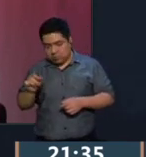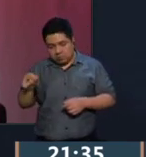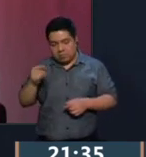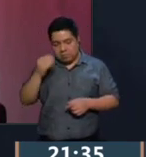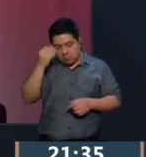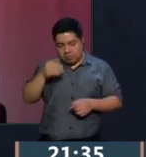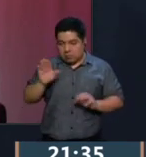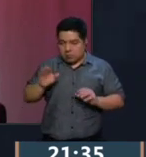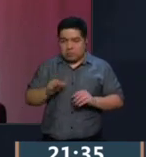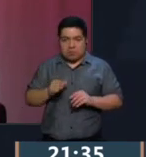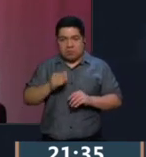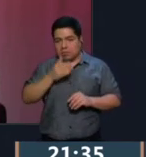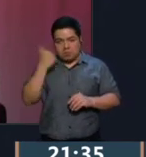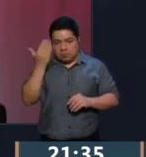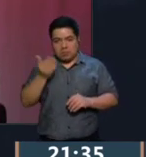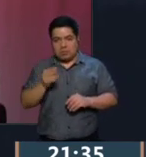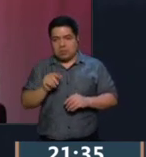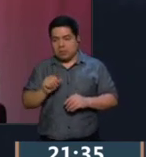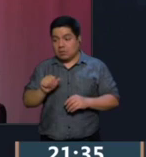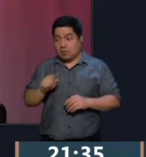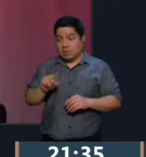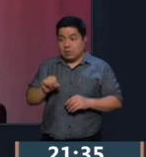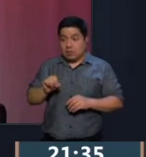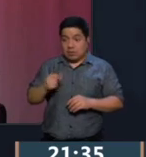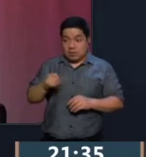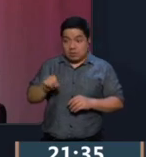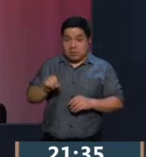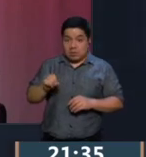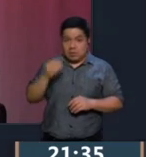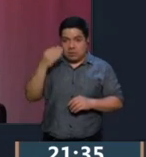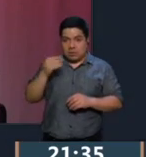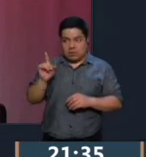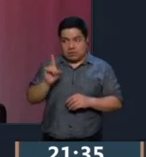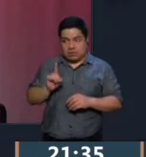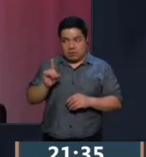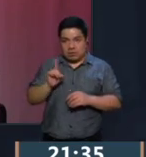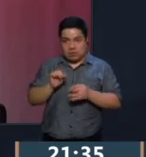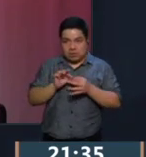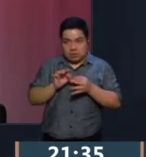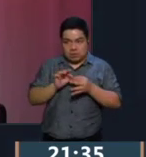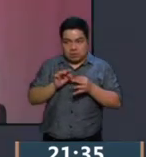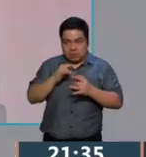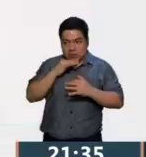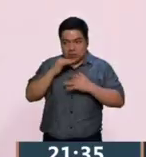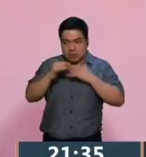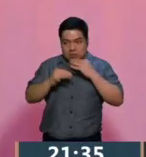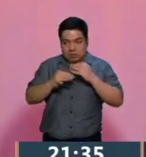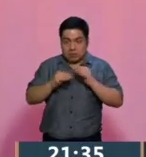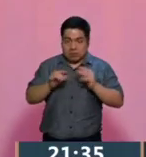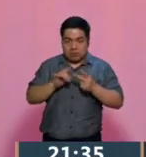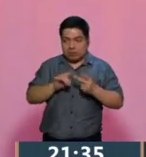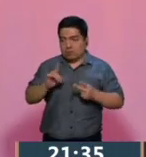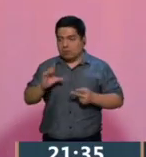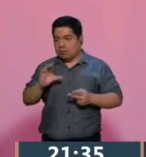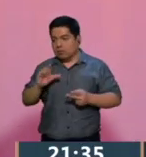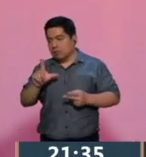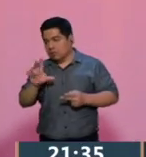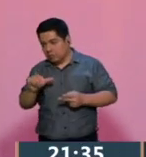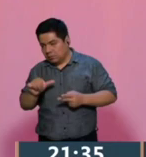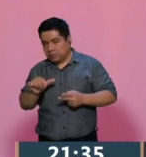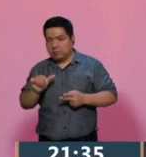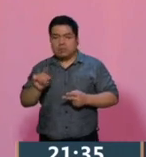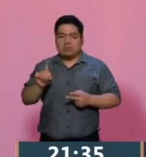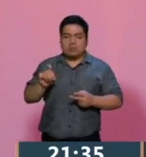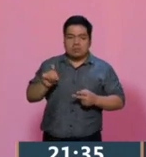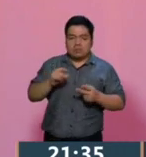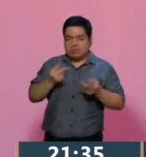Pablo. Sí, no me gustaría estar en los zapatos de Santiago el domingo explicando el tema de corrupción, pero tampoco en el